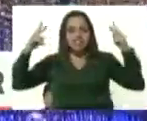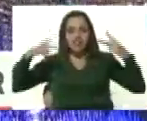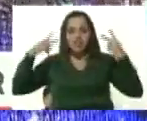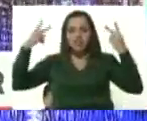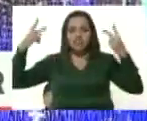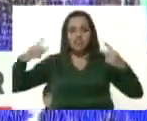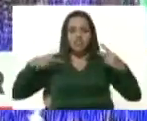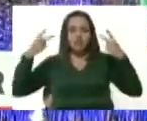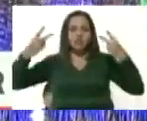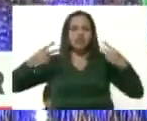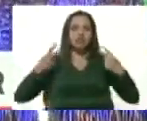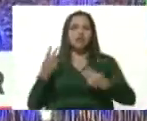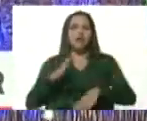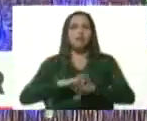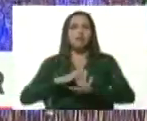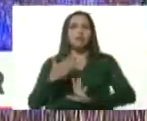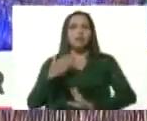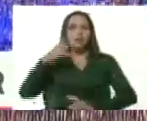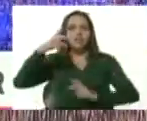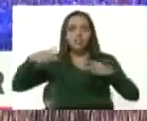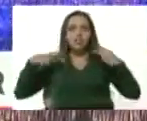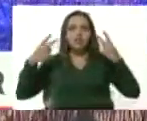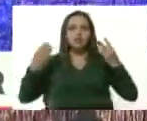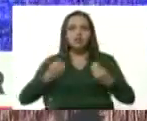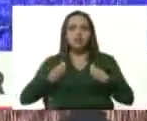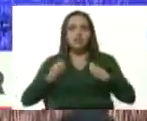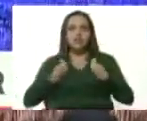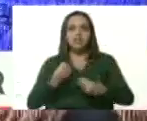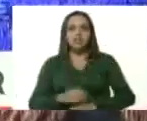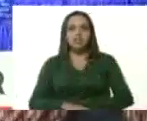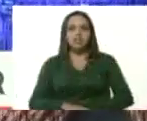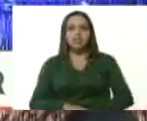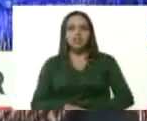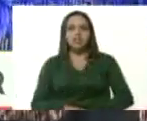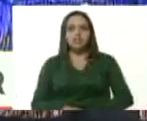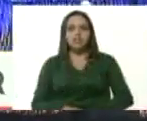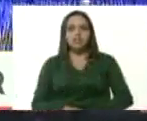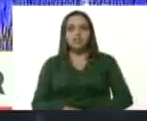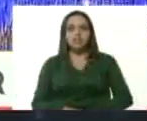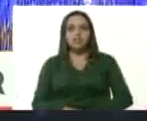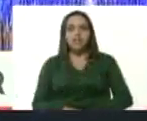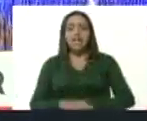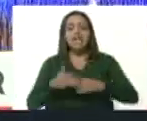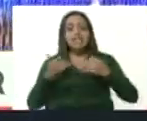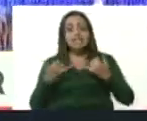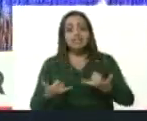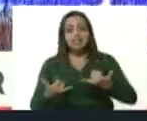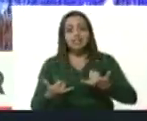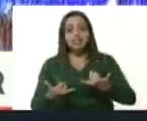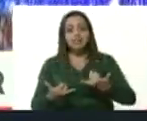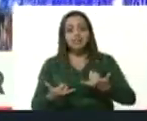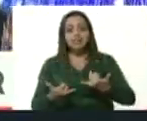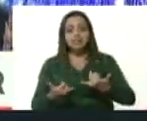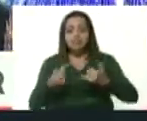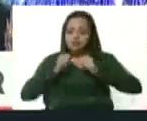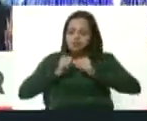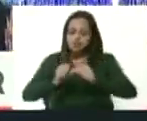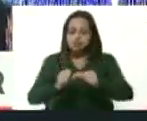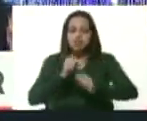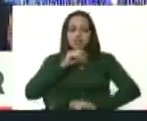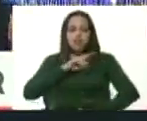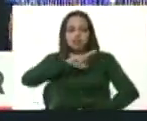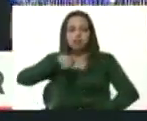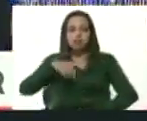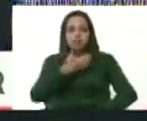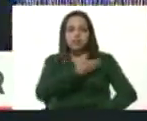victoria, porque es un victorioso de la vida, que ha garantizado el legado de nuestro comandante